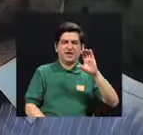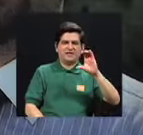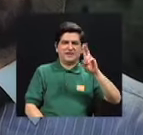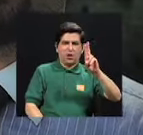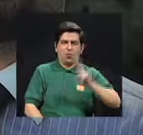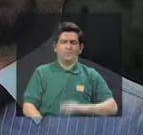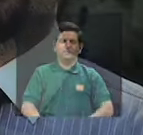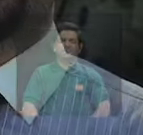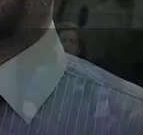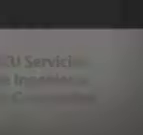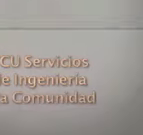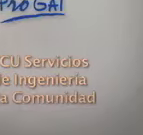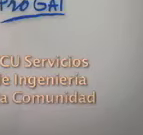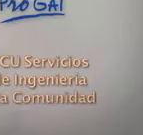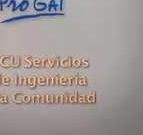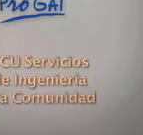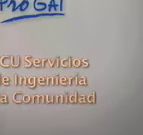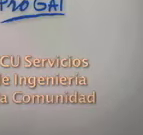diferentes proyectos de trabajo comunal.